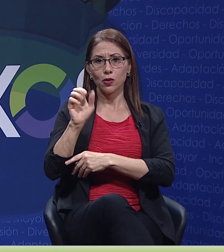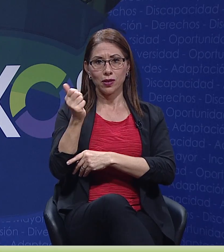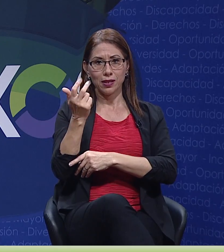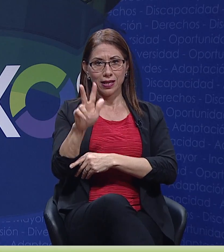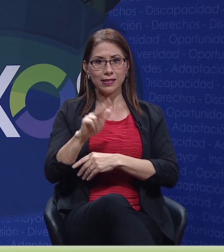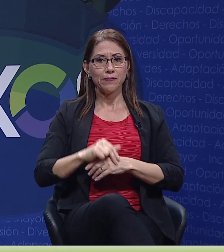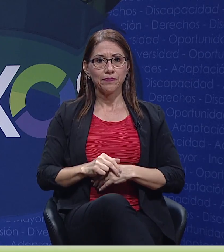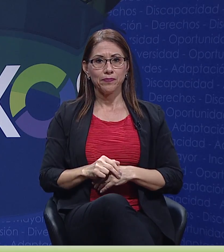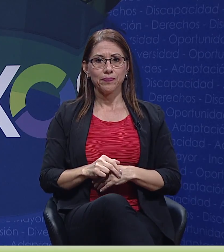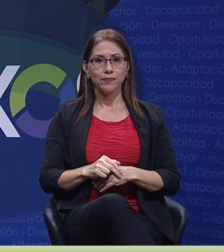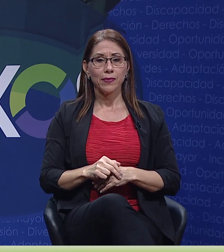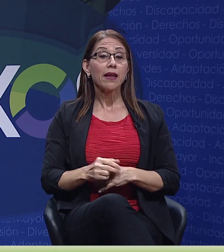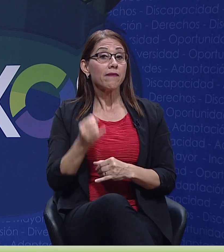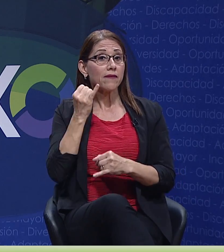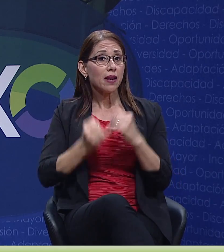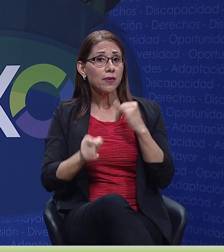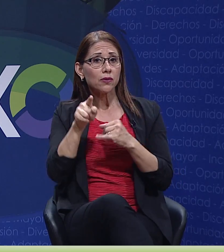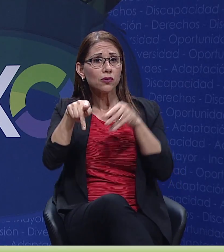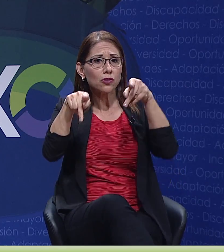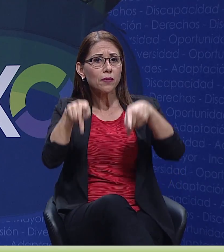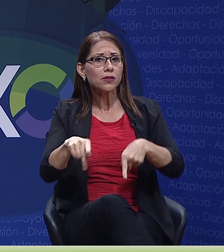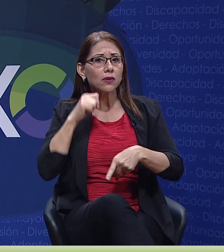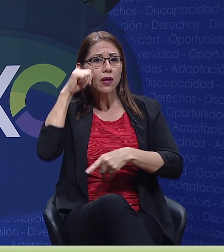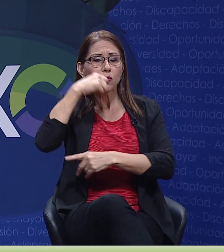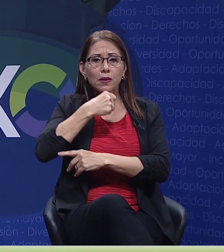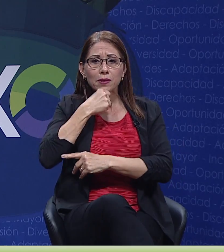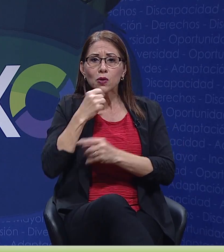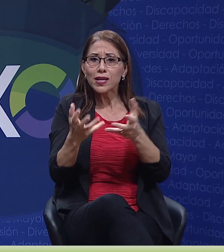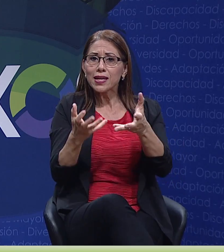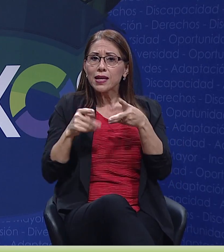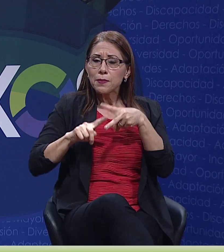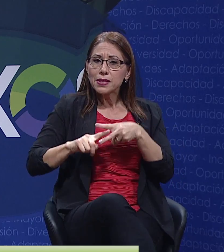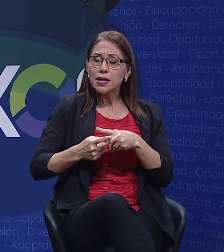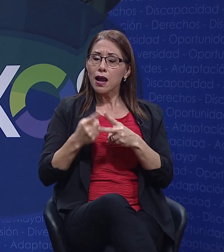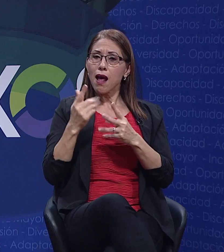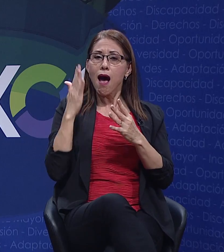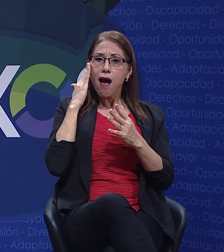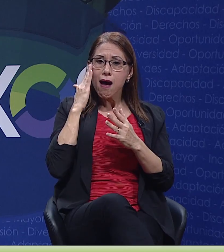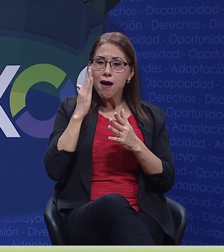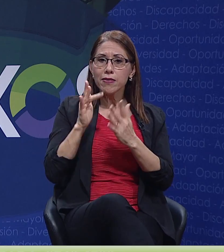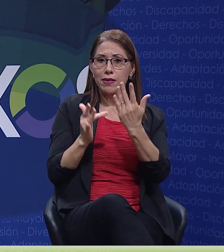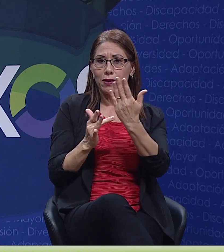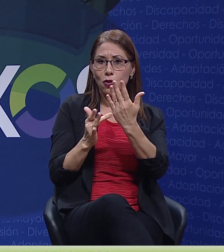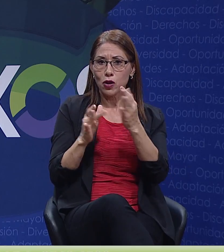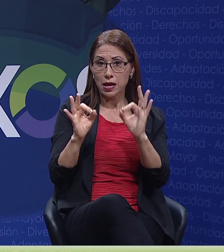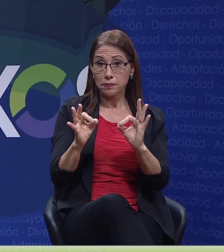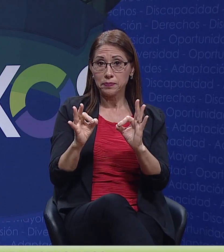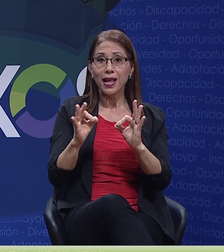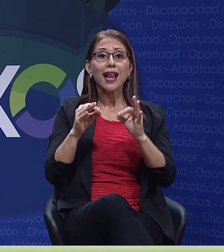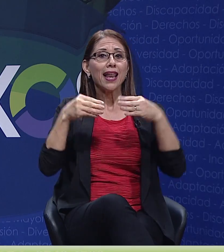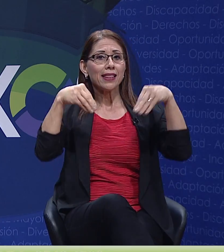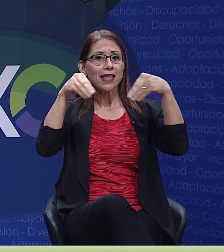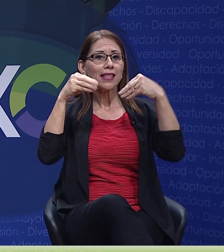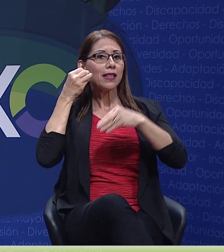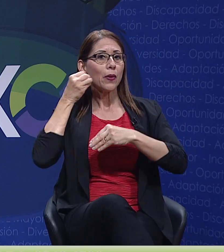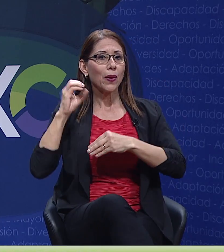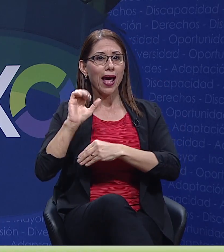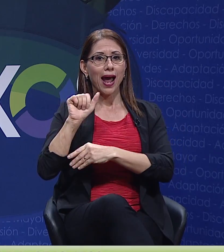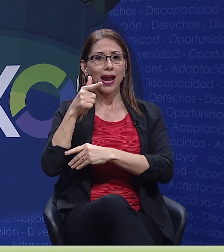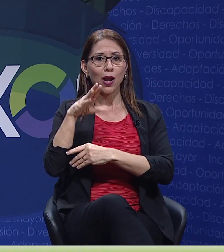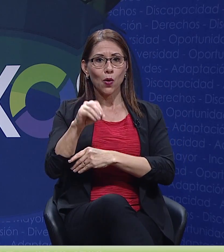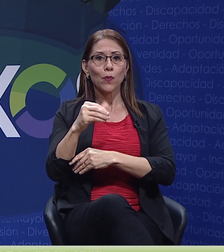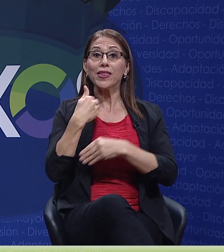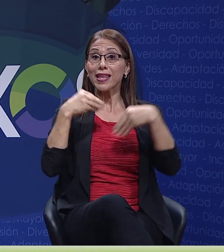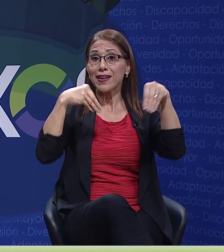8682-3413. Finalmente, si usted es una persona adulta mayor y quiere empezar a familiarizarse con la tecnología, la tiendita dorada de AGECO tiene